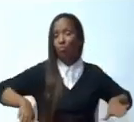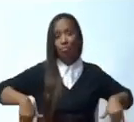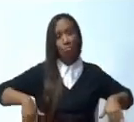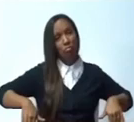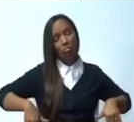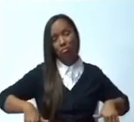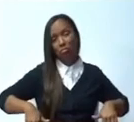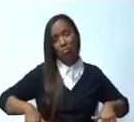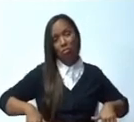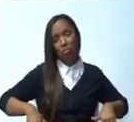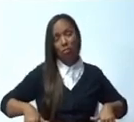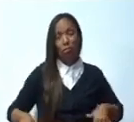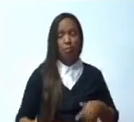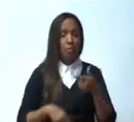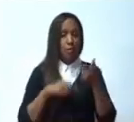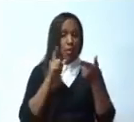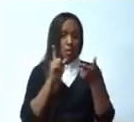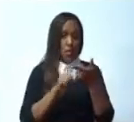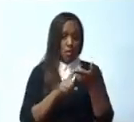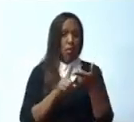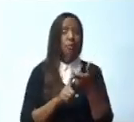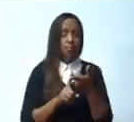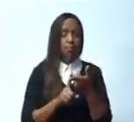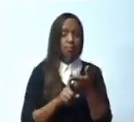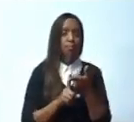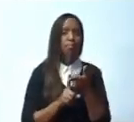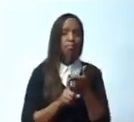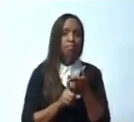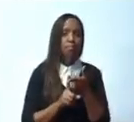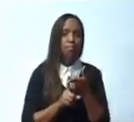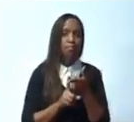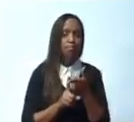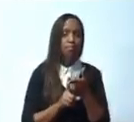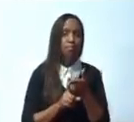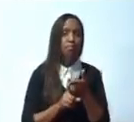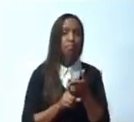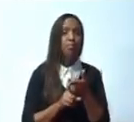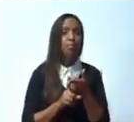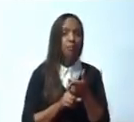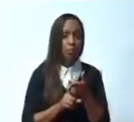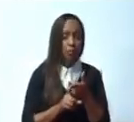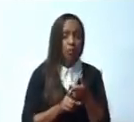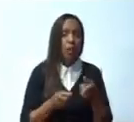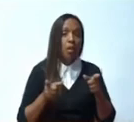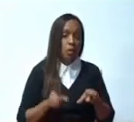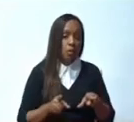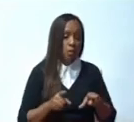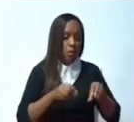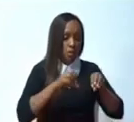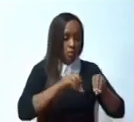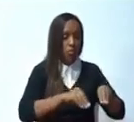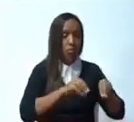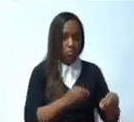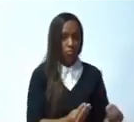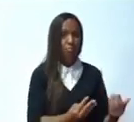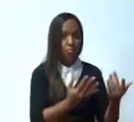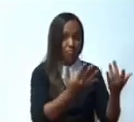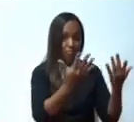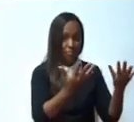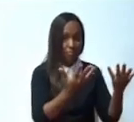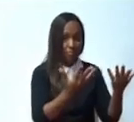provincia el pasado sábado, colapsó el puente de la comunidad de Línea